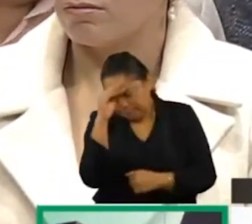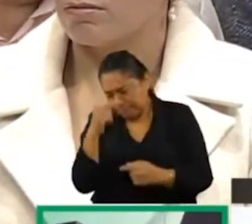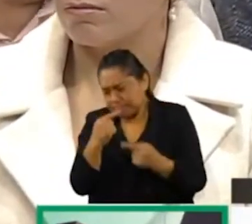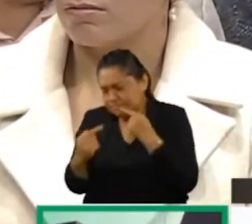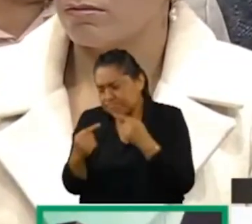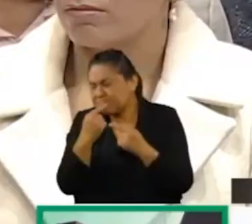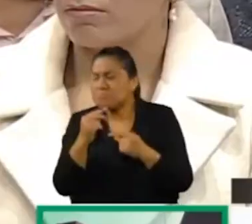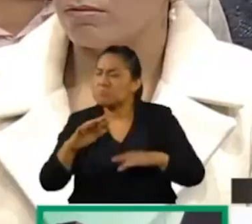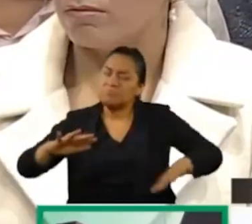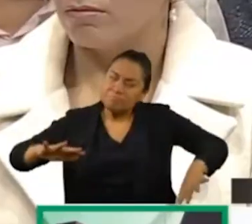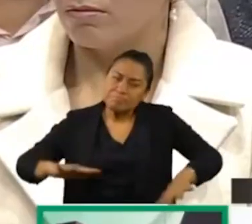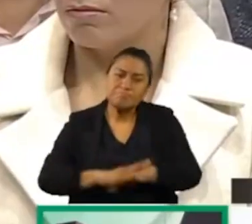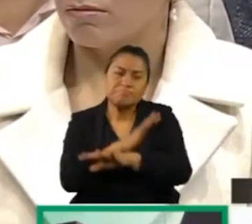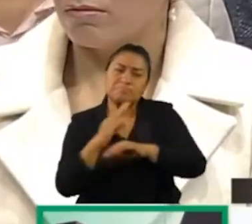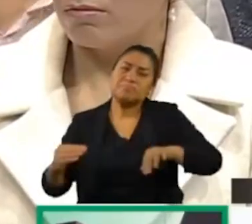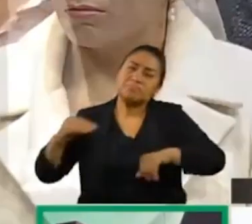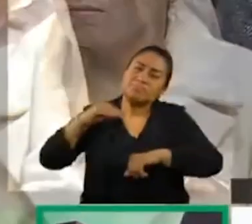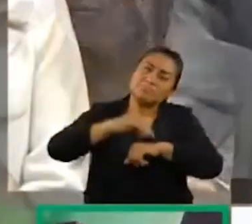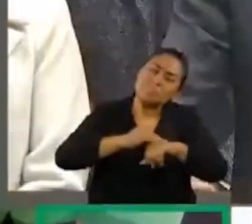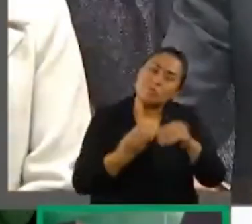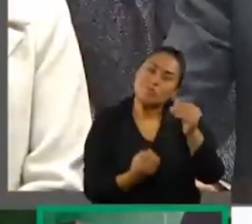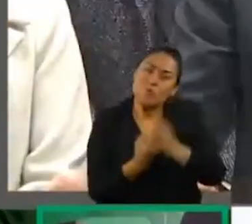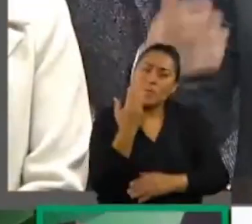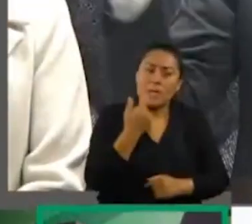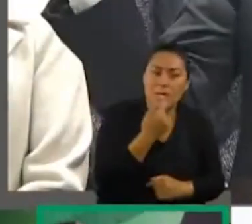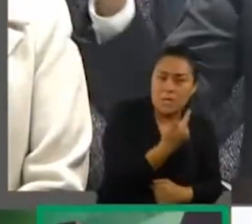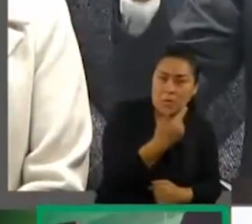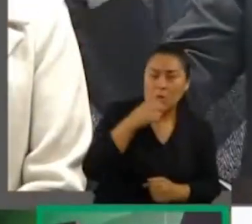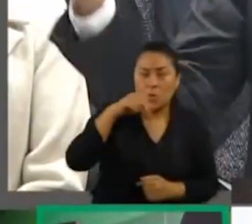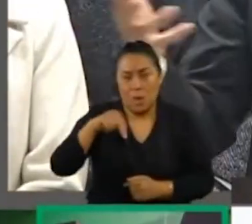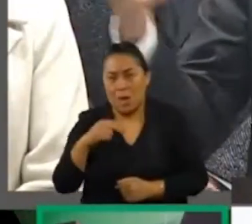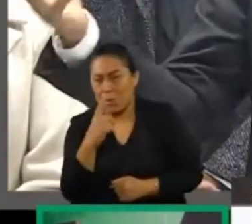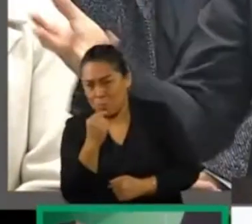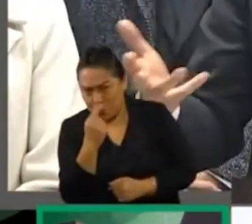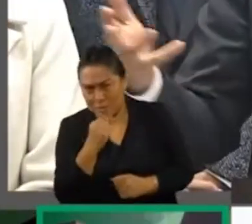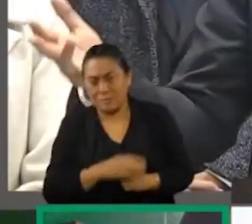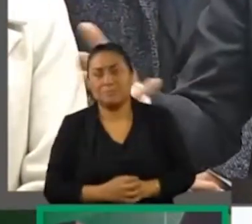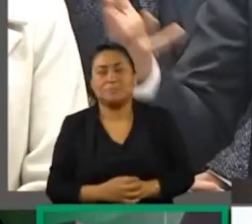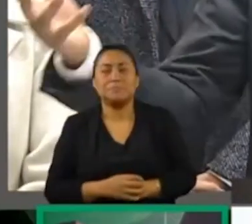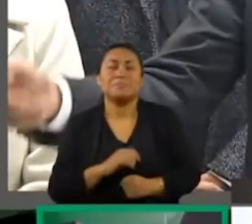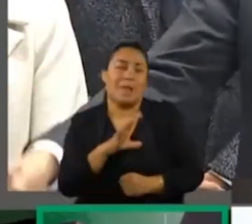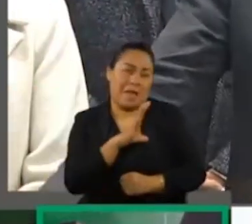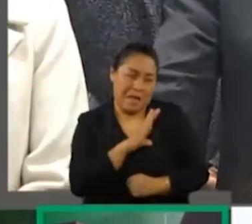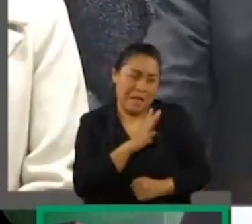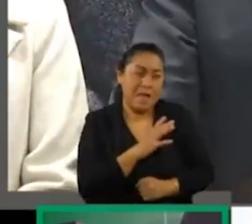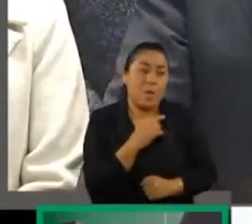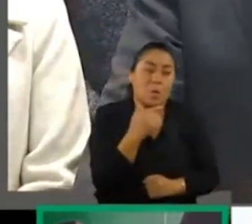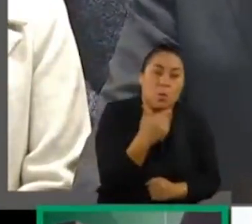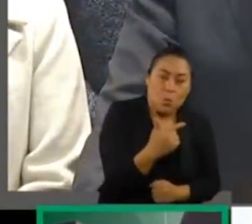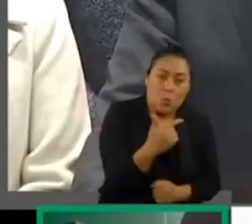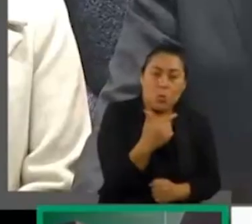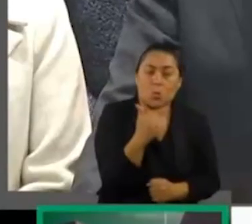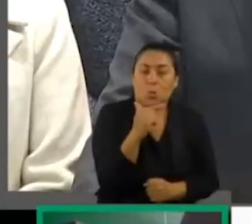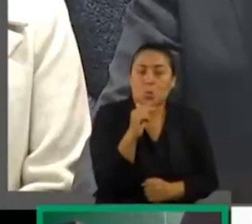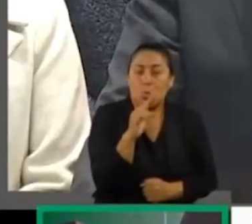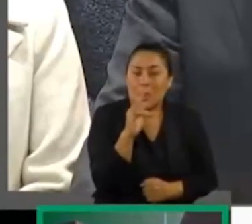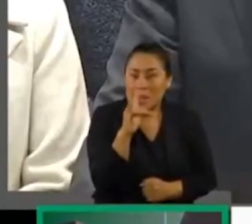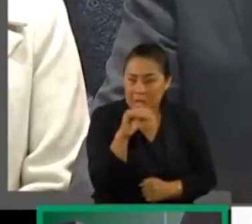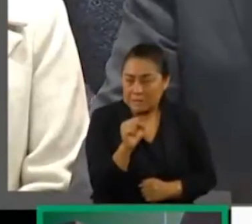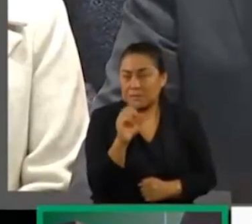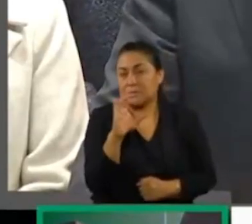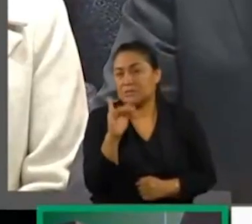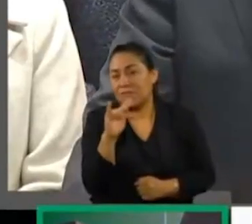crear la Guardia Nacional. Como hay guardias nacionales o guardias civiles en varios países,